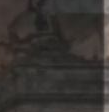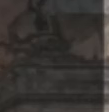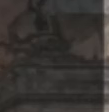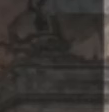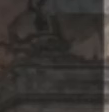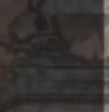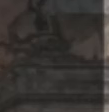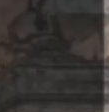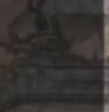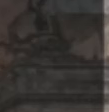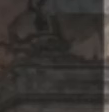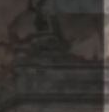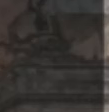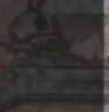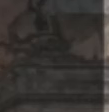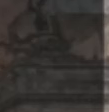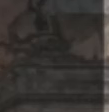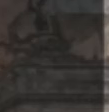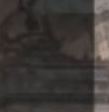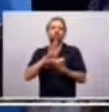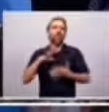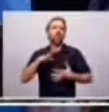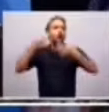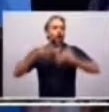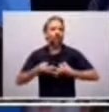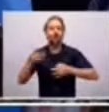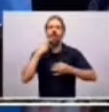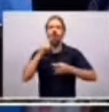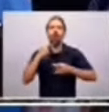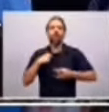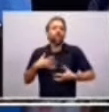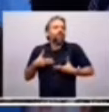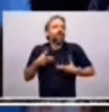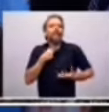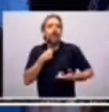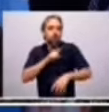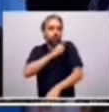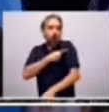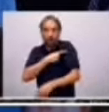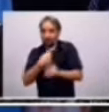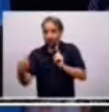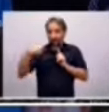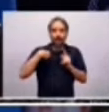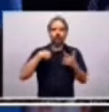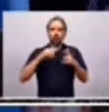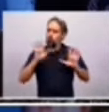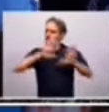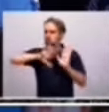que tuvieron lugar durante las marchas. Aquí hay un ejemplo. Sí, un delegado, claro, tiene razón...